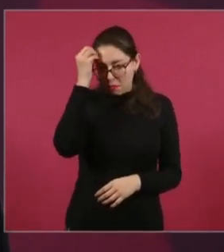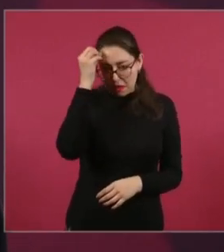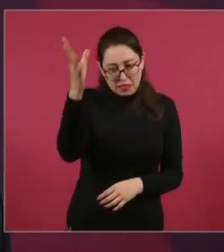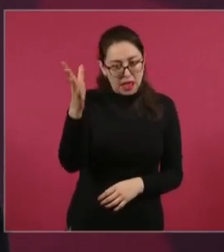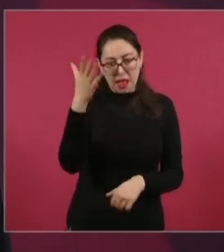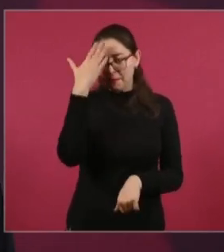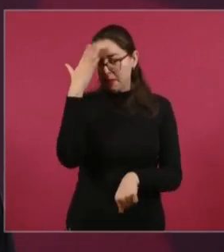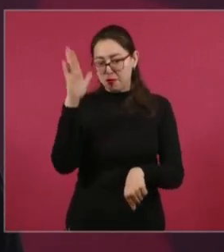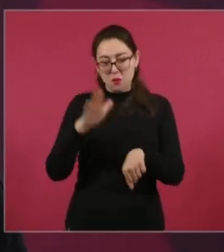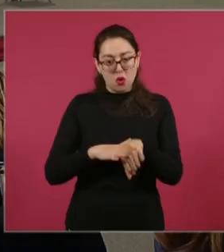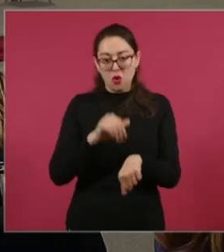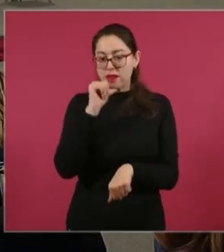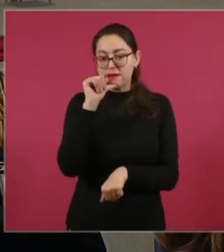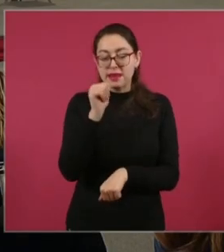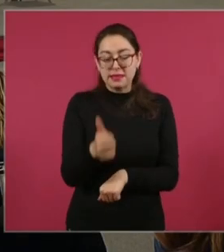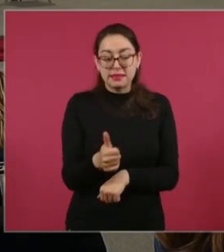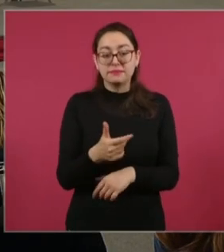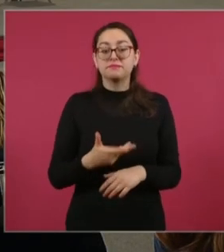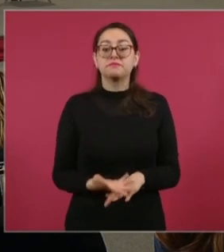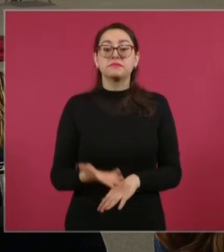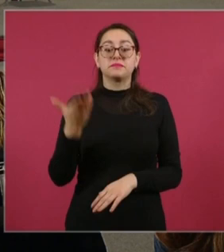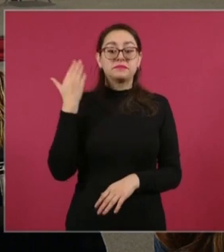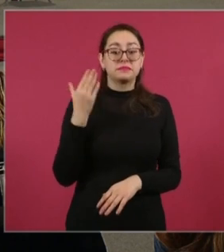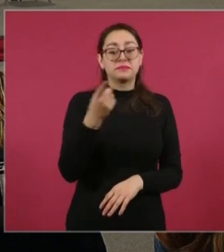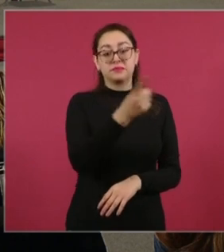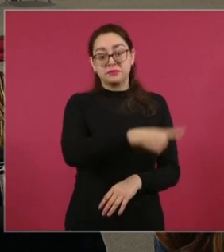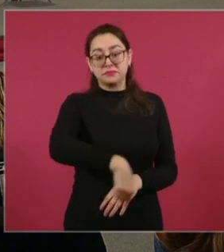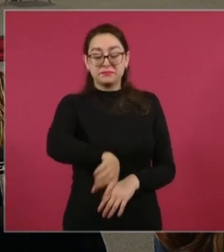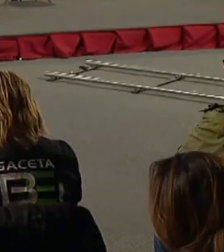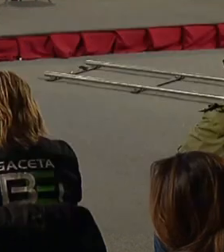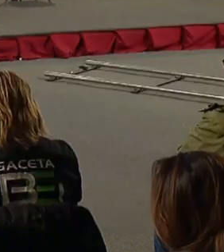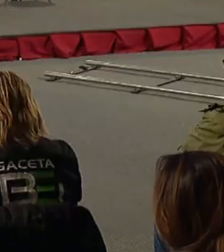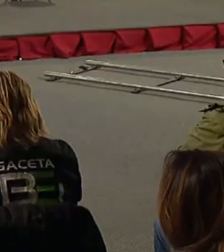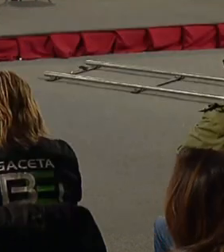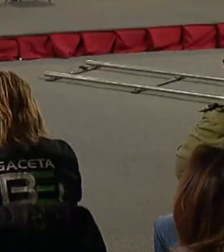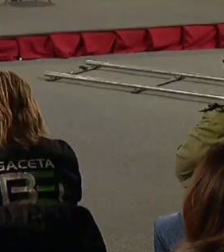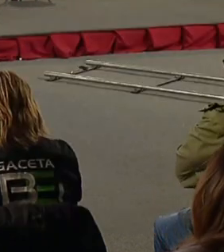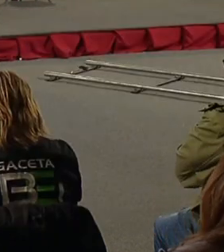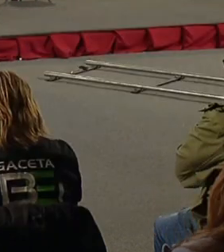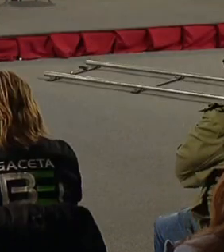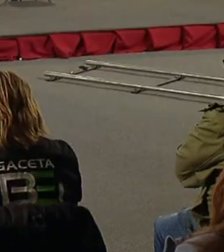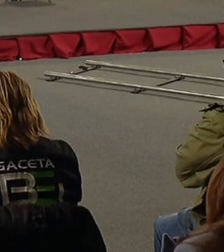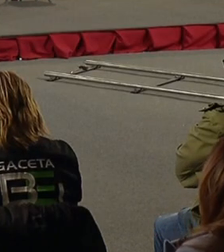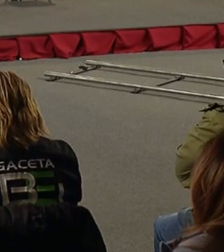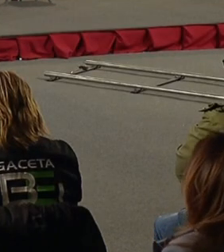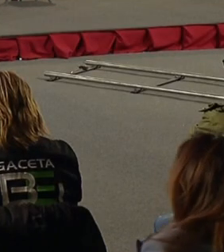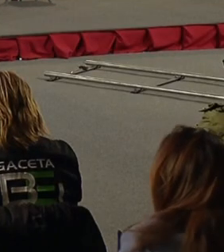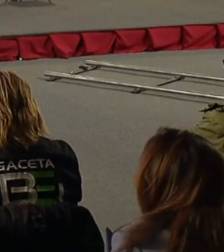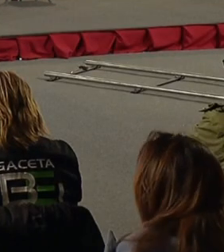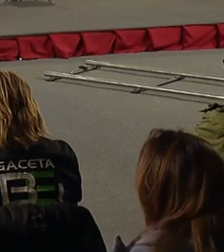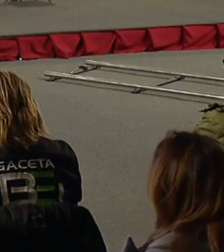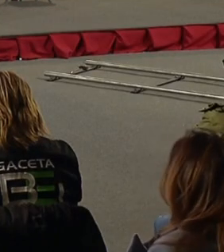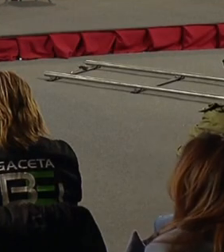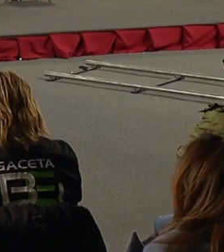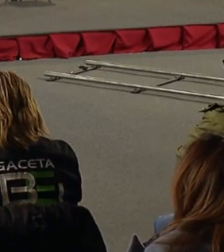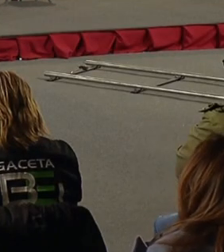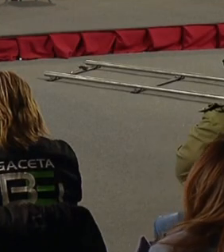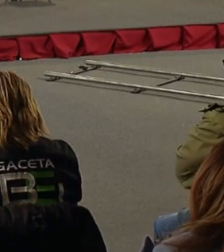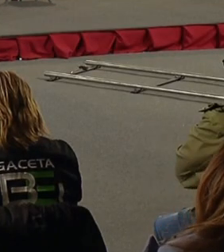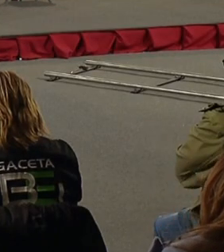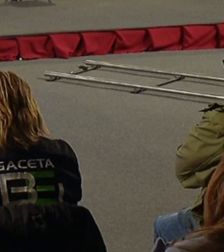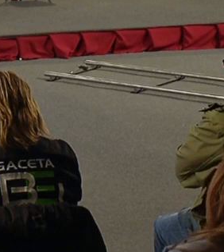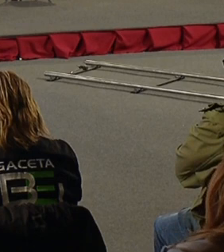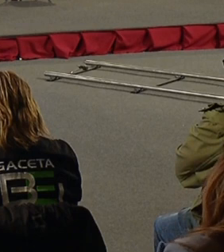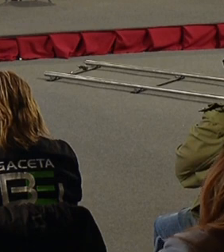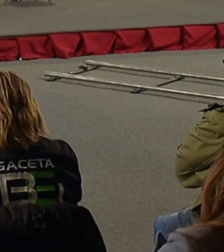Antes estos medios callaban según la conveniencia. Recordemos ese episodio de 2011 cuando